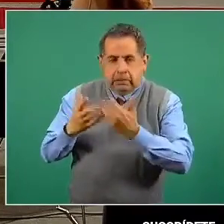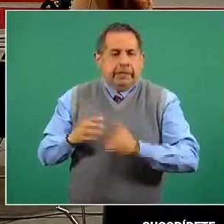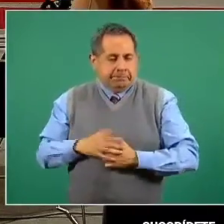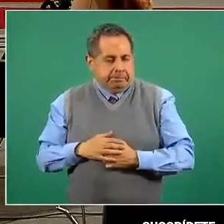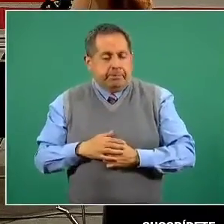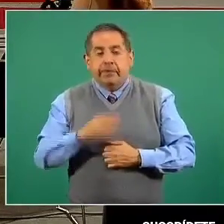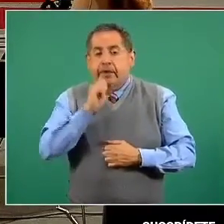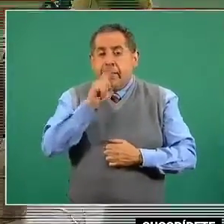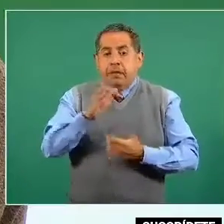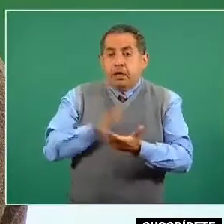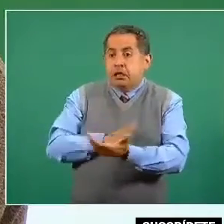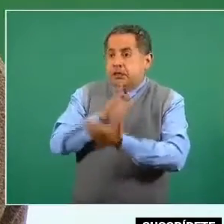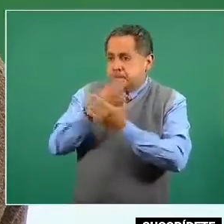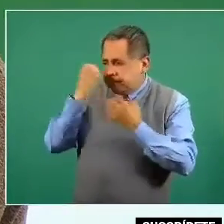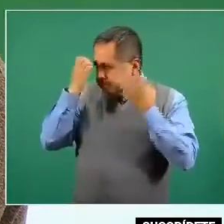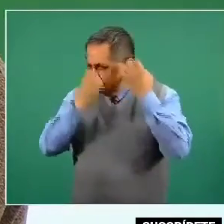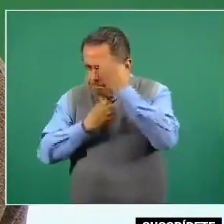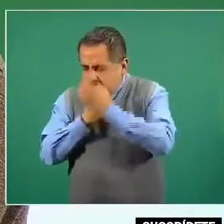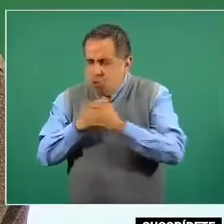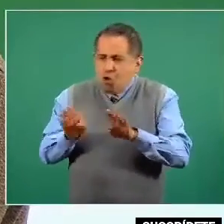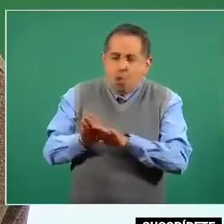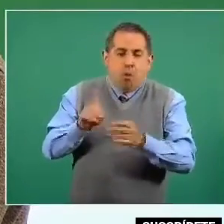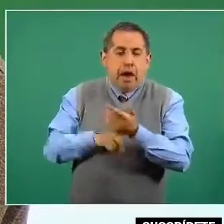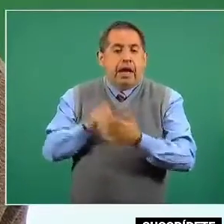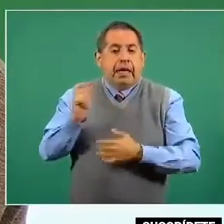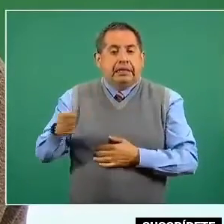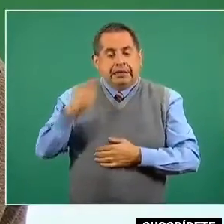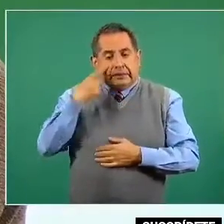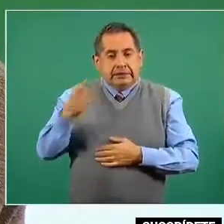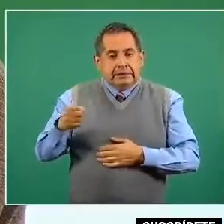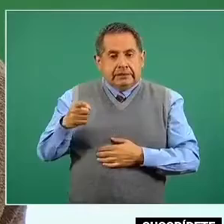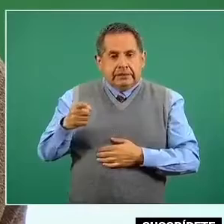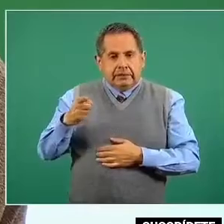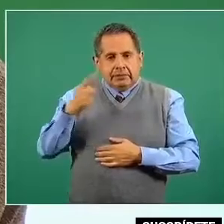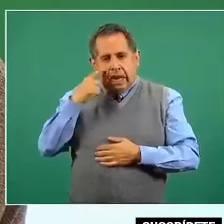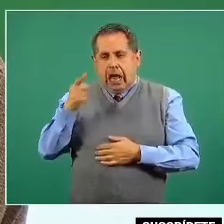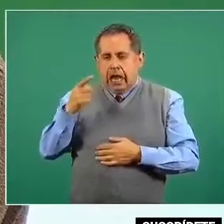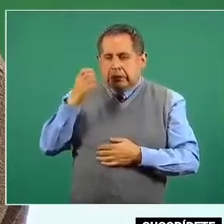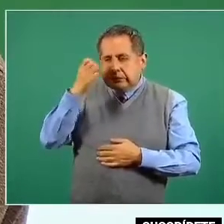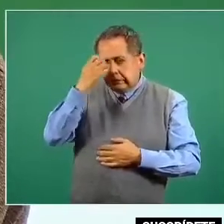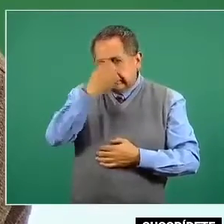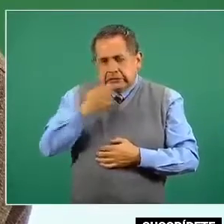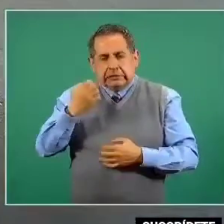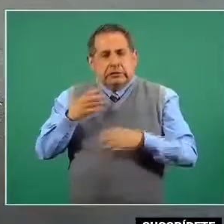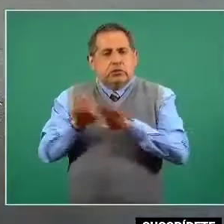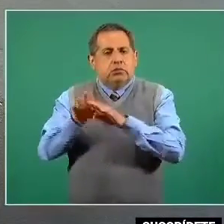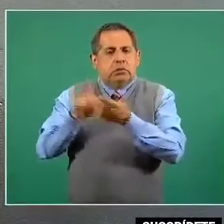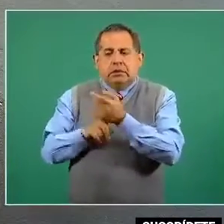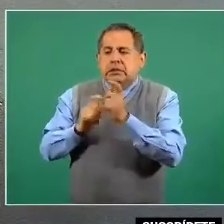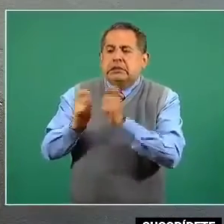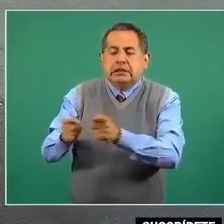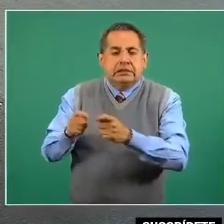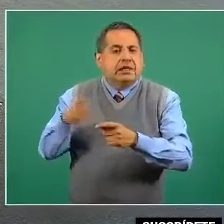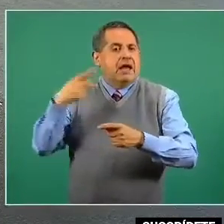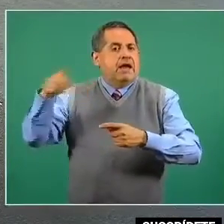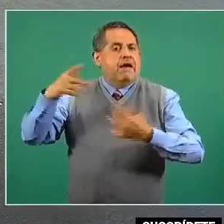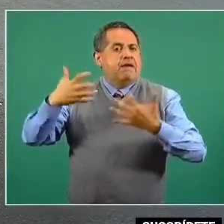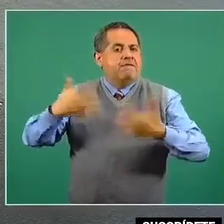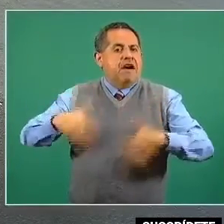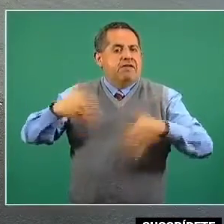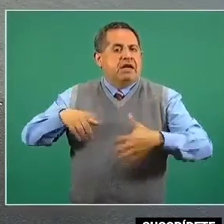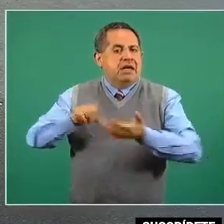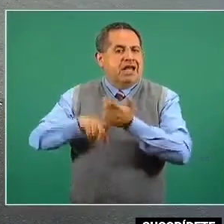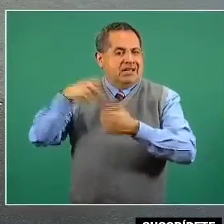visitar, inspeccionar y darle un seguimiento con una visión técnica de salud a la planta en la que se